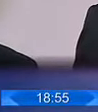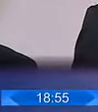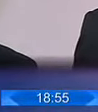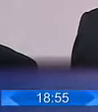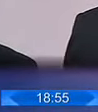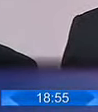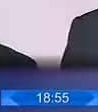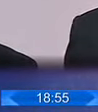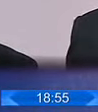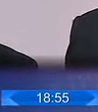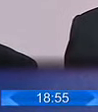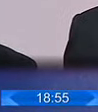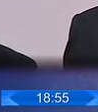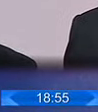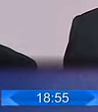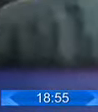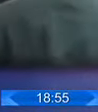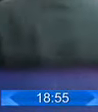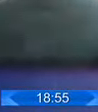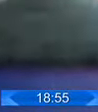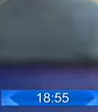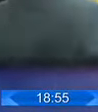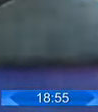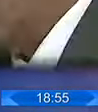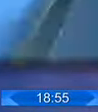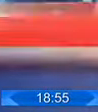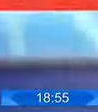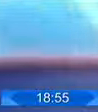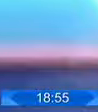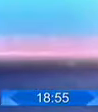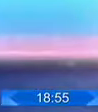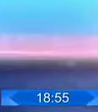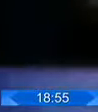del vicepresidente sin funciones, Jorge Glass.